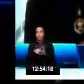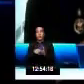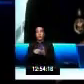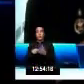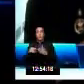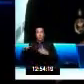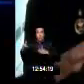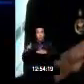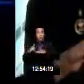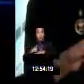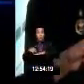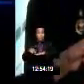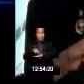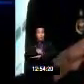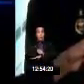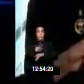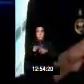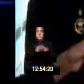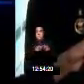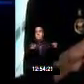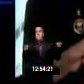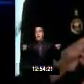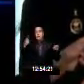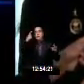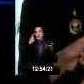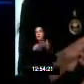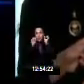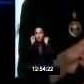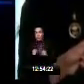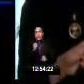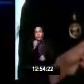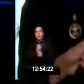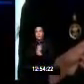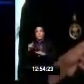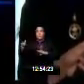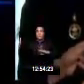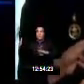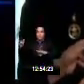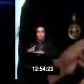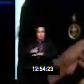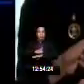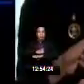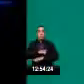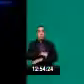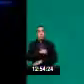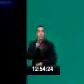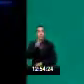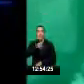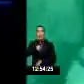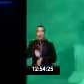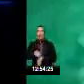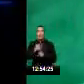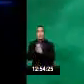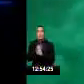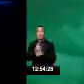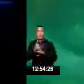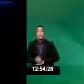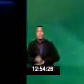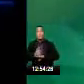pista y las condiciones para que pueda operar el aeropuerto en San Cristóbal 24 horas. Las